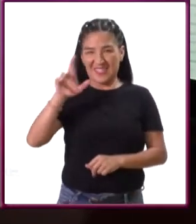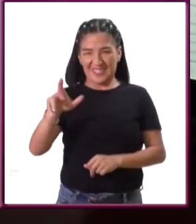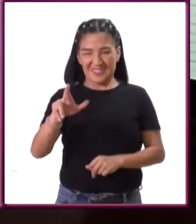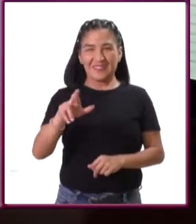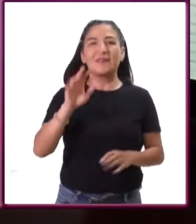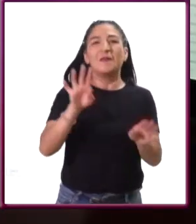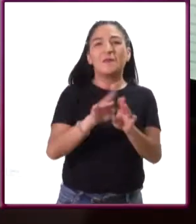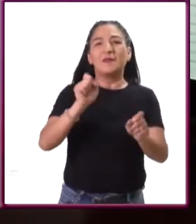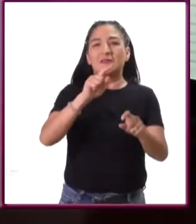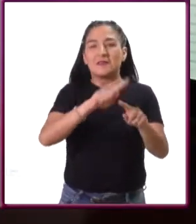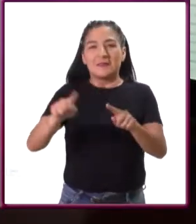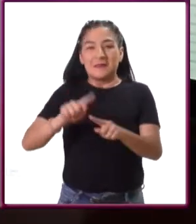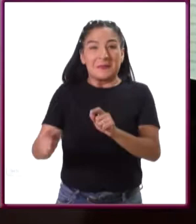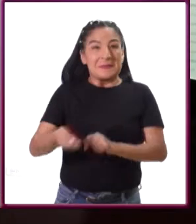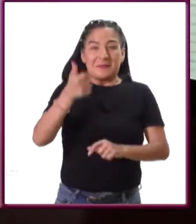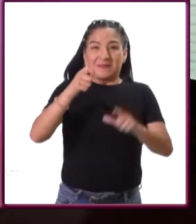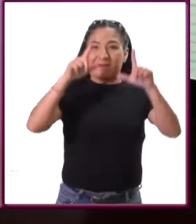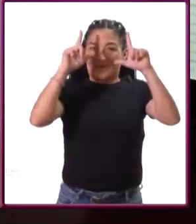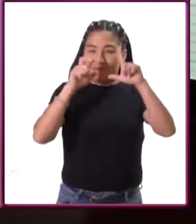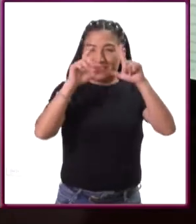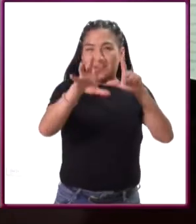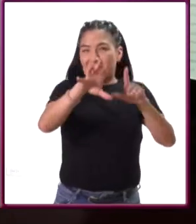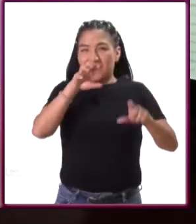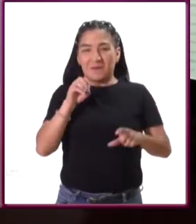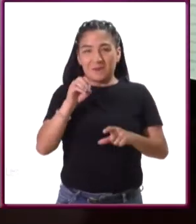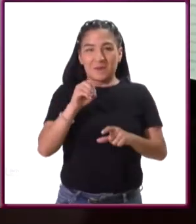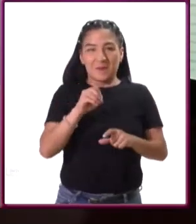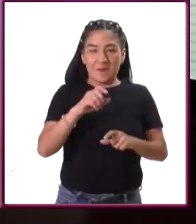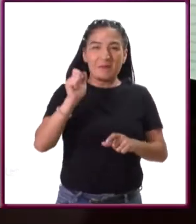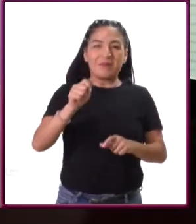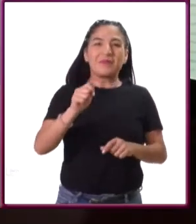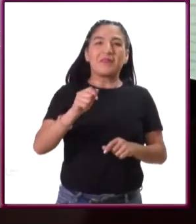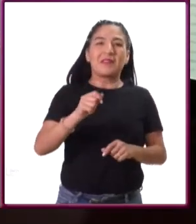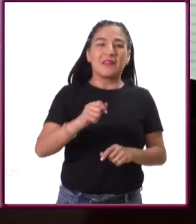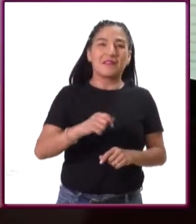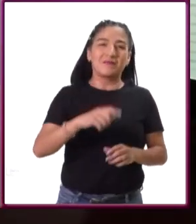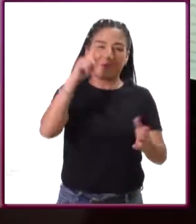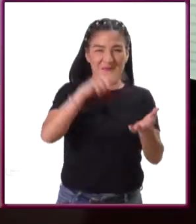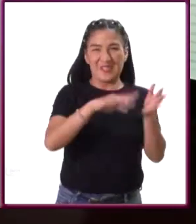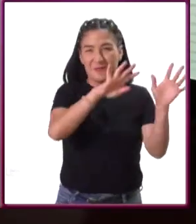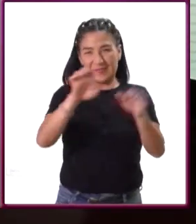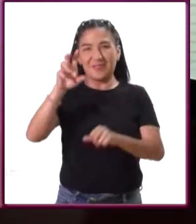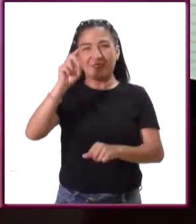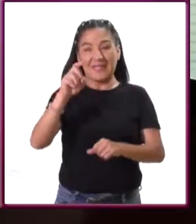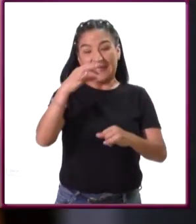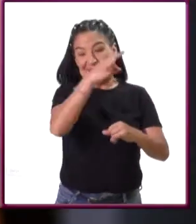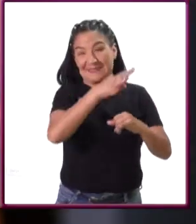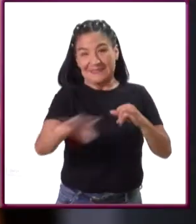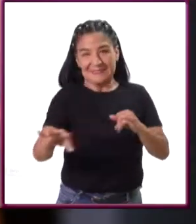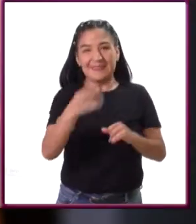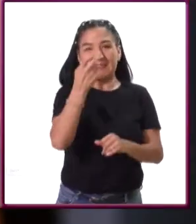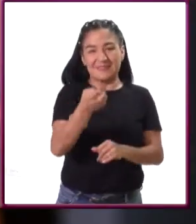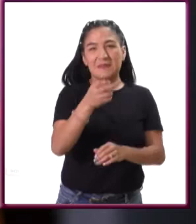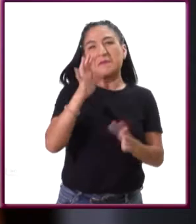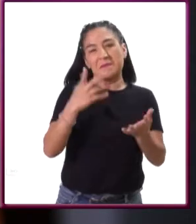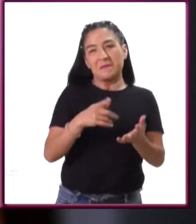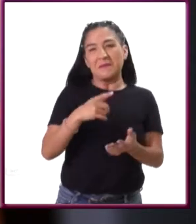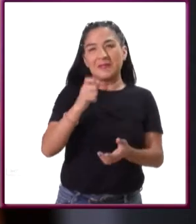famosos daguerrotipos eran las primeras. Estas fotografías corresponden a finales de los años 30 del siglo XVIII, estamos hablando